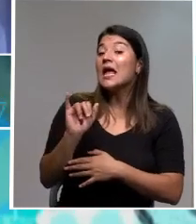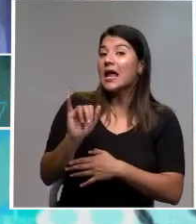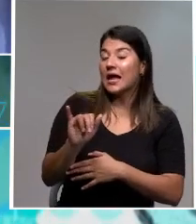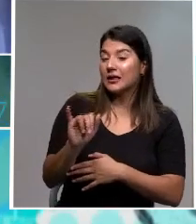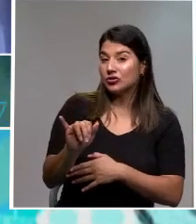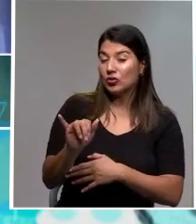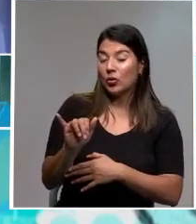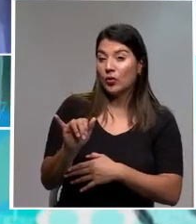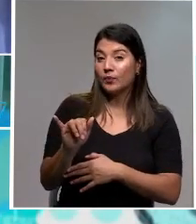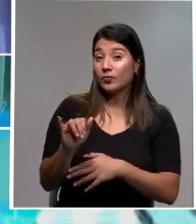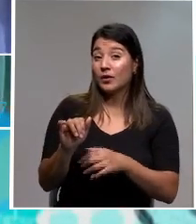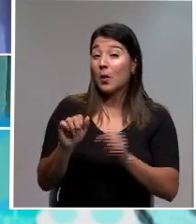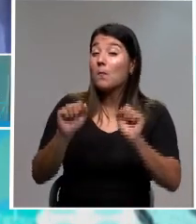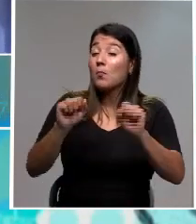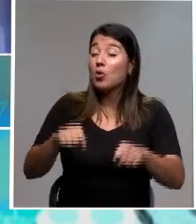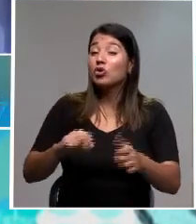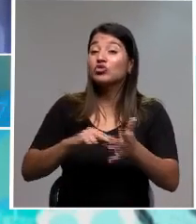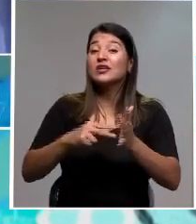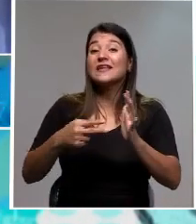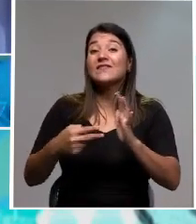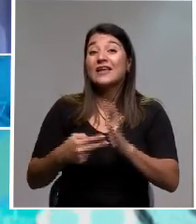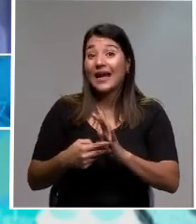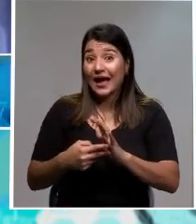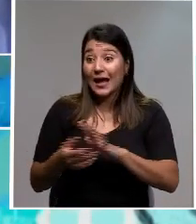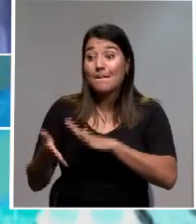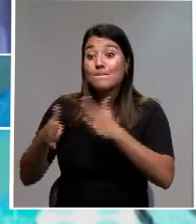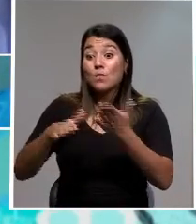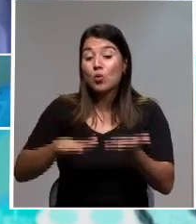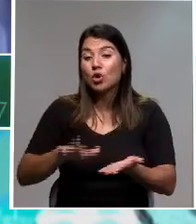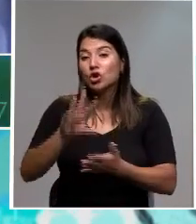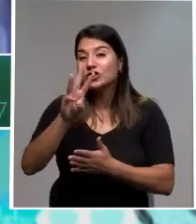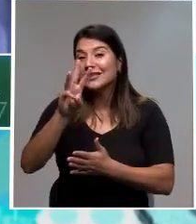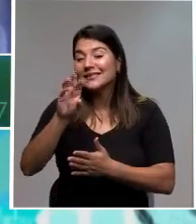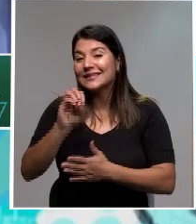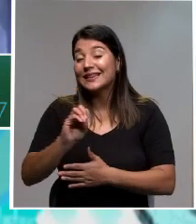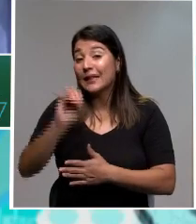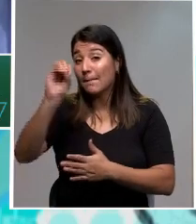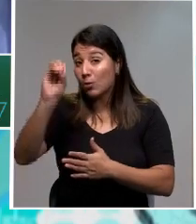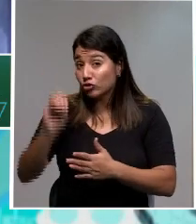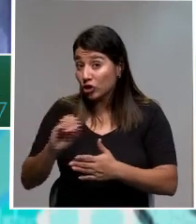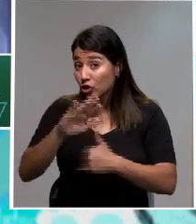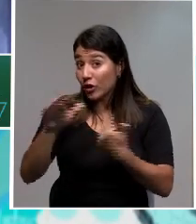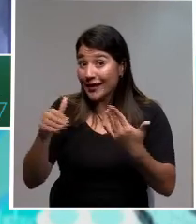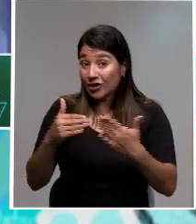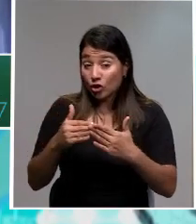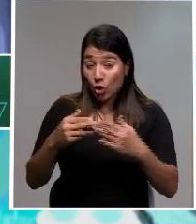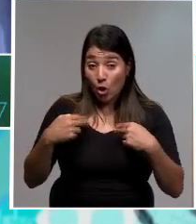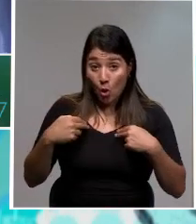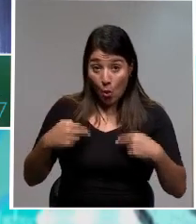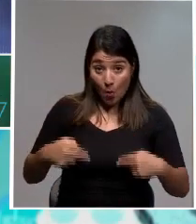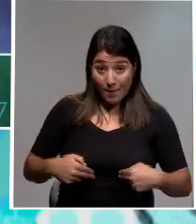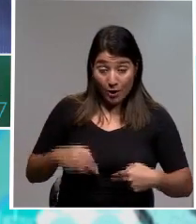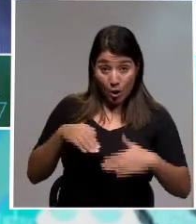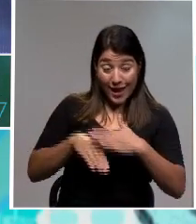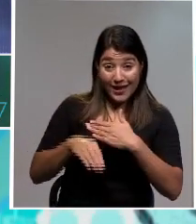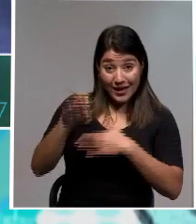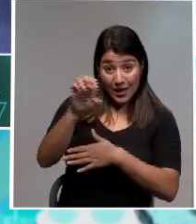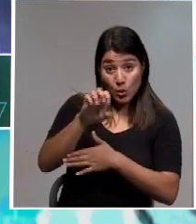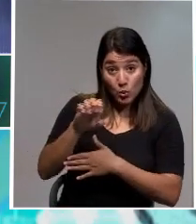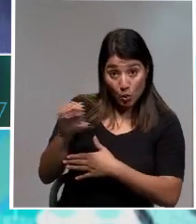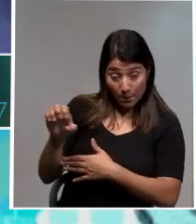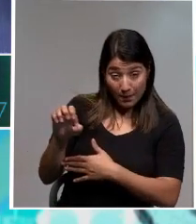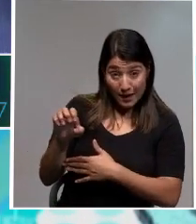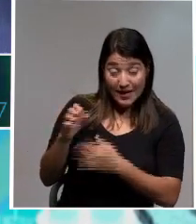representado el 60% de la población de todo el continente europeo. Sin duda alguna, esa ha